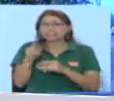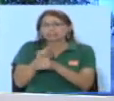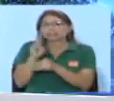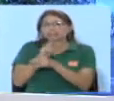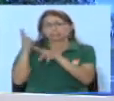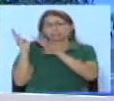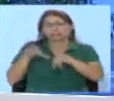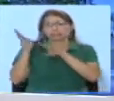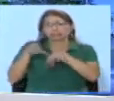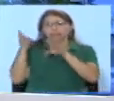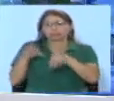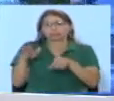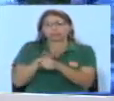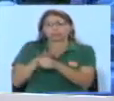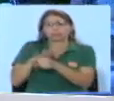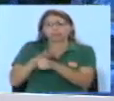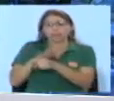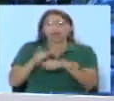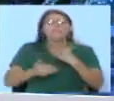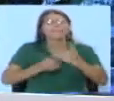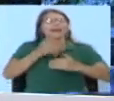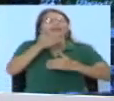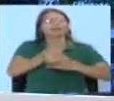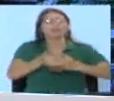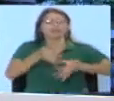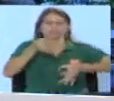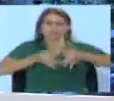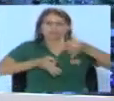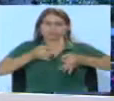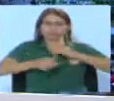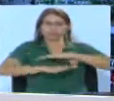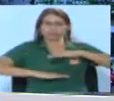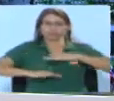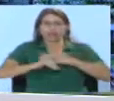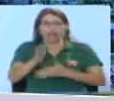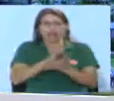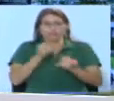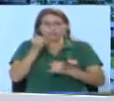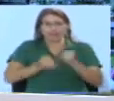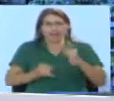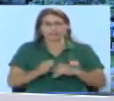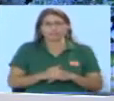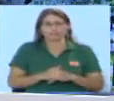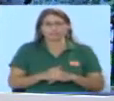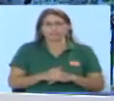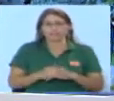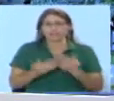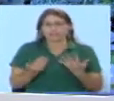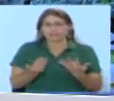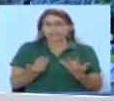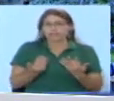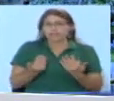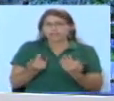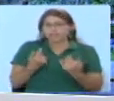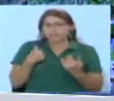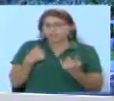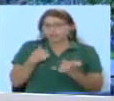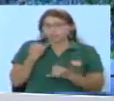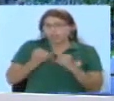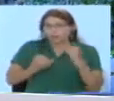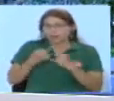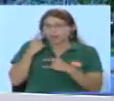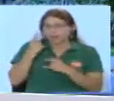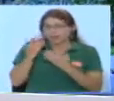a fundamentar un acto final. Claro. Y lo que más me preocupa, quizás ya con esto concluyo para dar la oportunidad a Luis de hacer sus